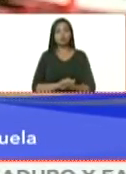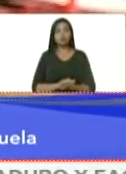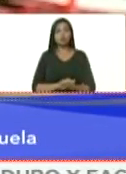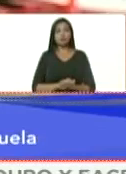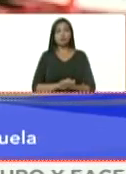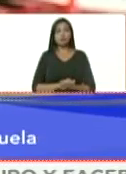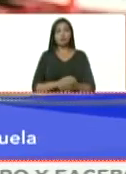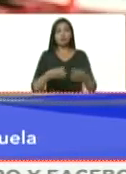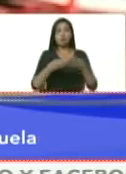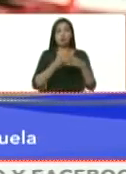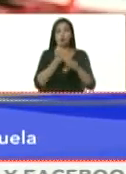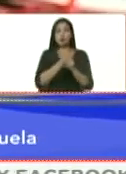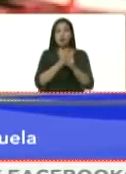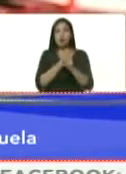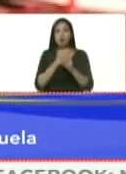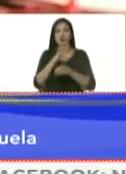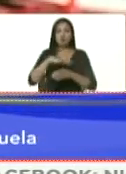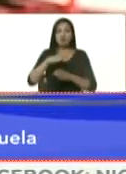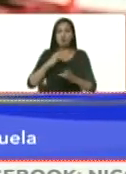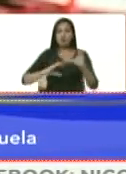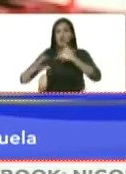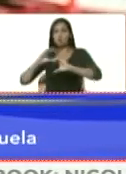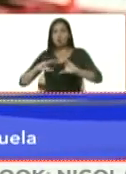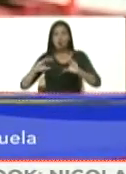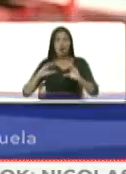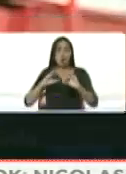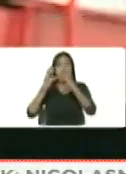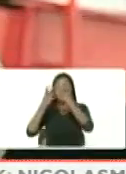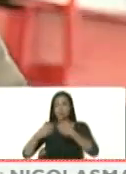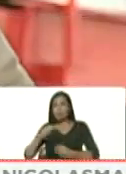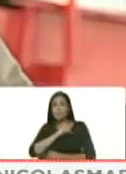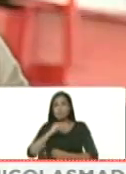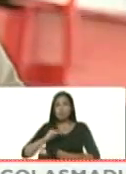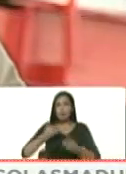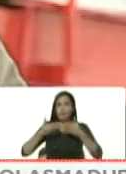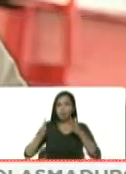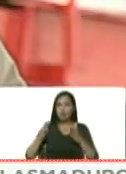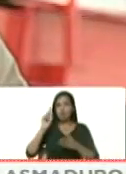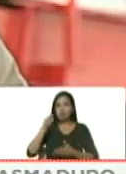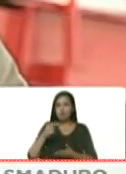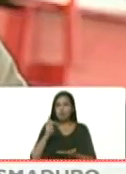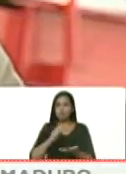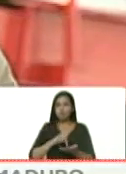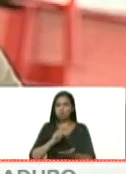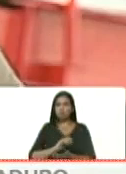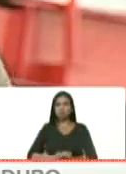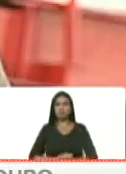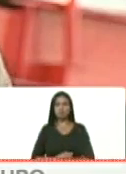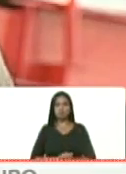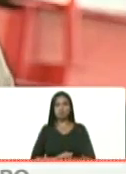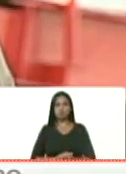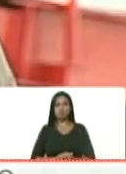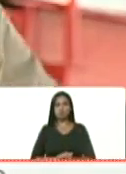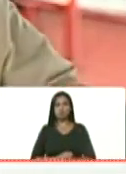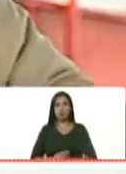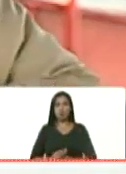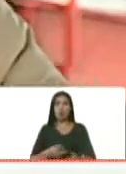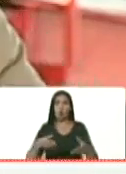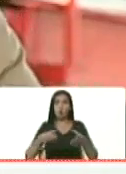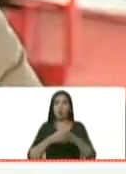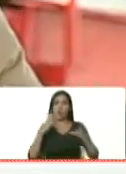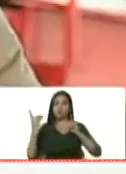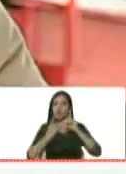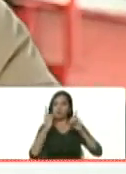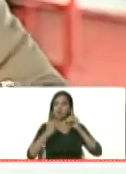mesas de trabajo donde están los científicos, los empresarios privados, las empresas públicas, mesas de diálogo, pues, eso